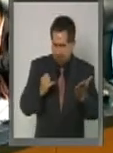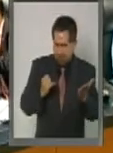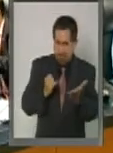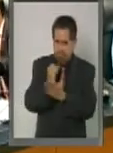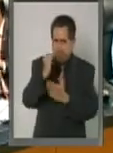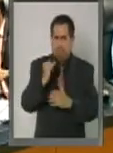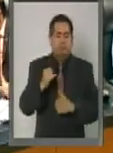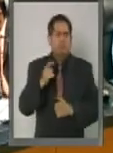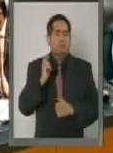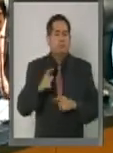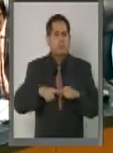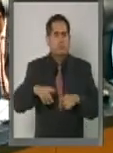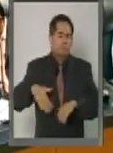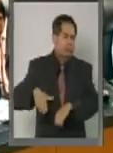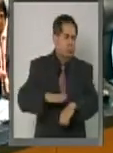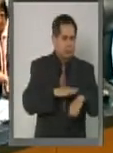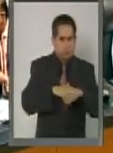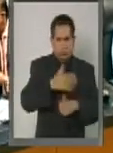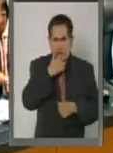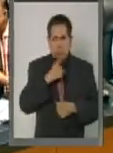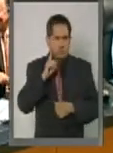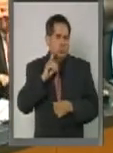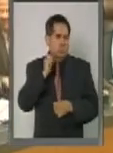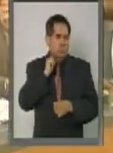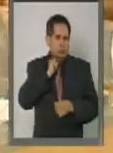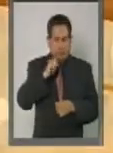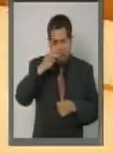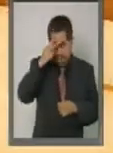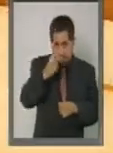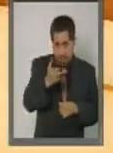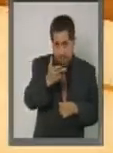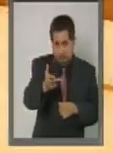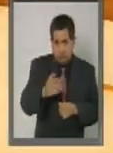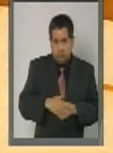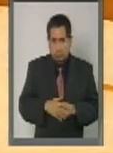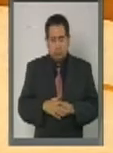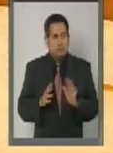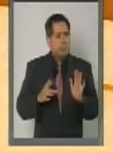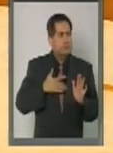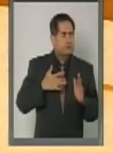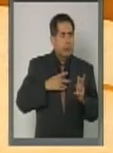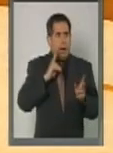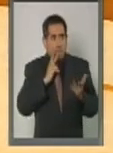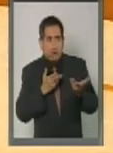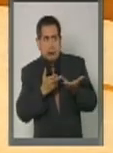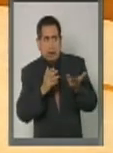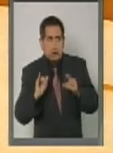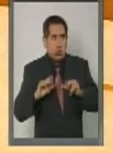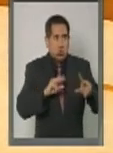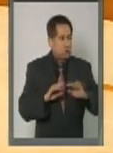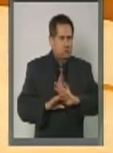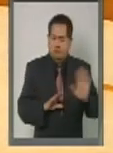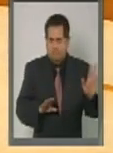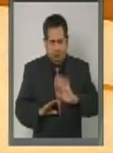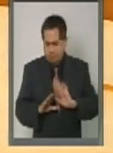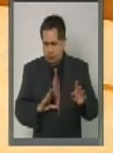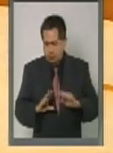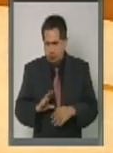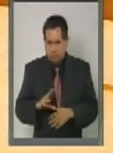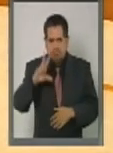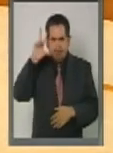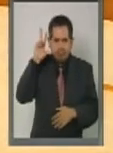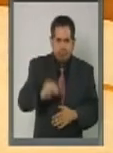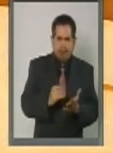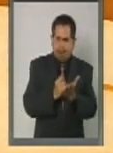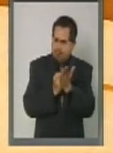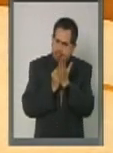Esta determinación, señoras senadoras, señores senadores, no es una postura de negociación, no es una estrategia mexicana. Esto es